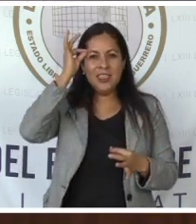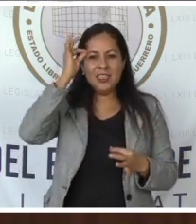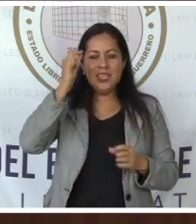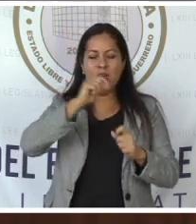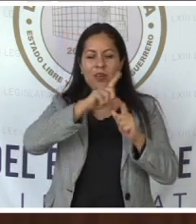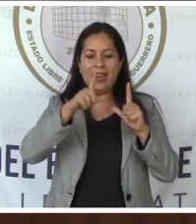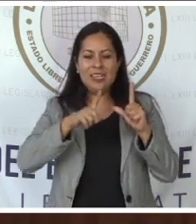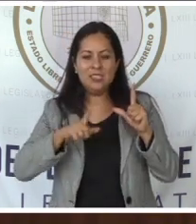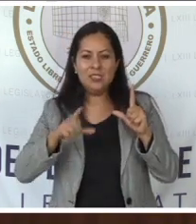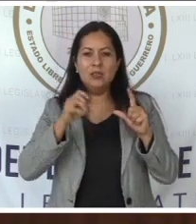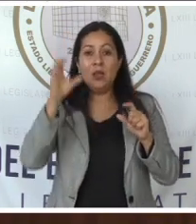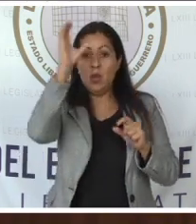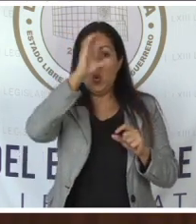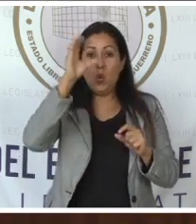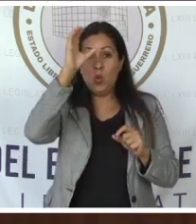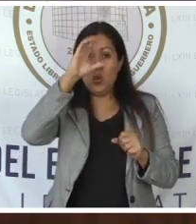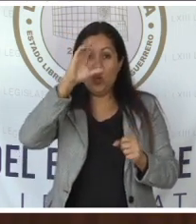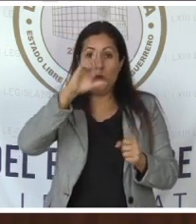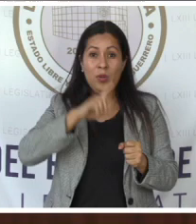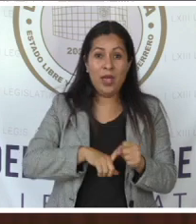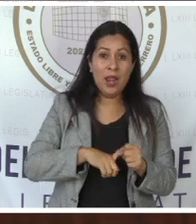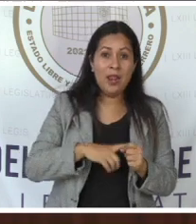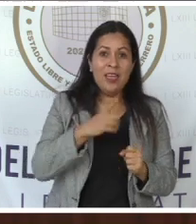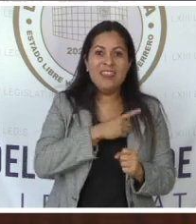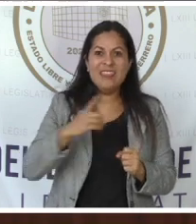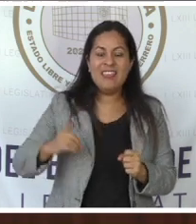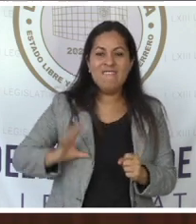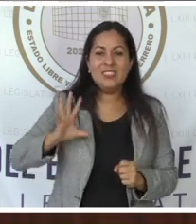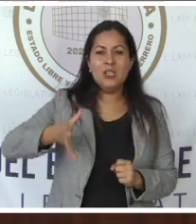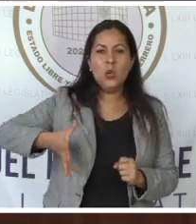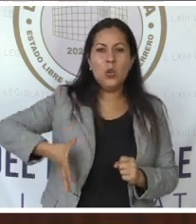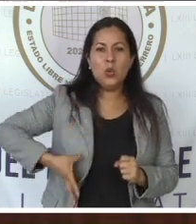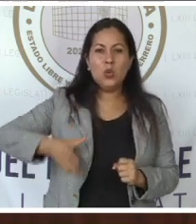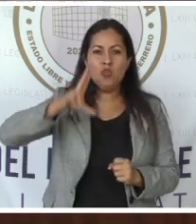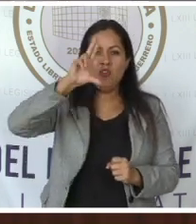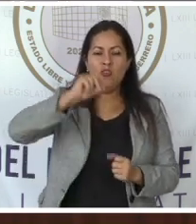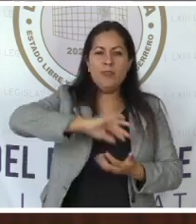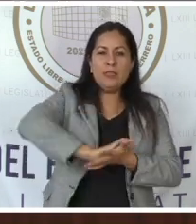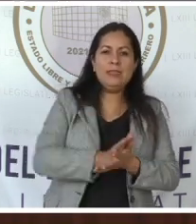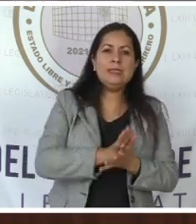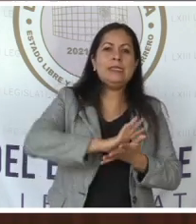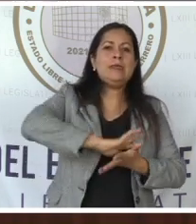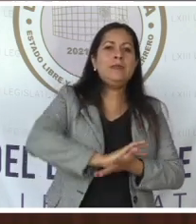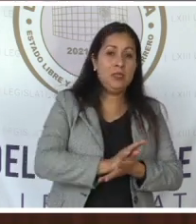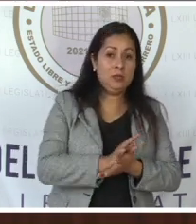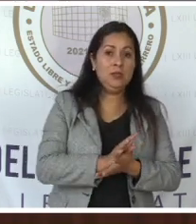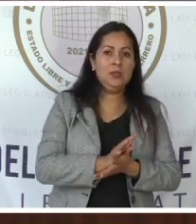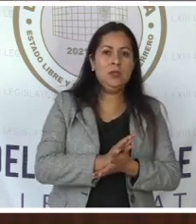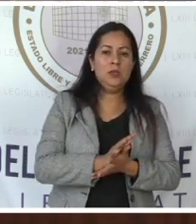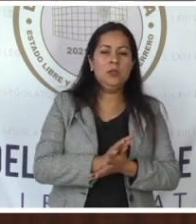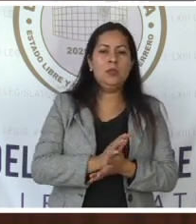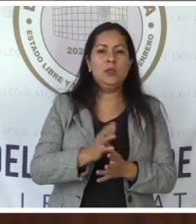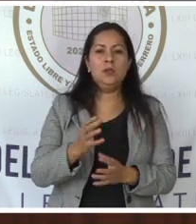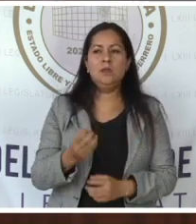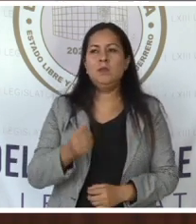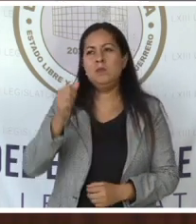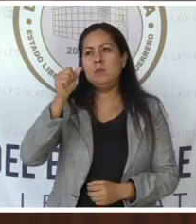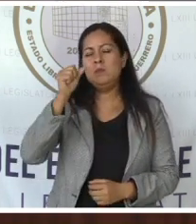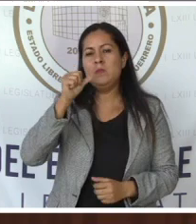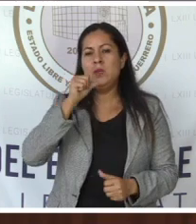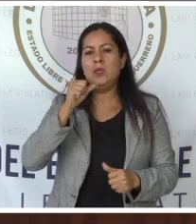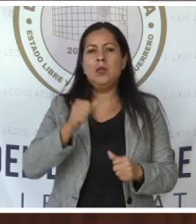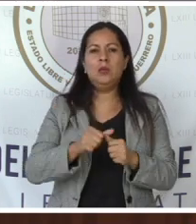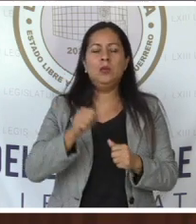cultural deben ser motivo de orgullo, no de discriminación. Palabras del